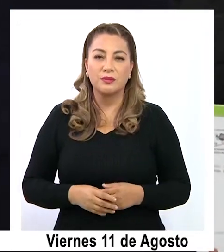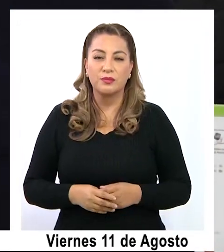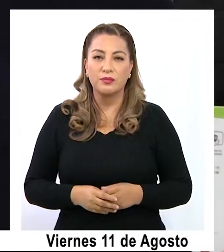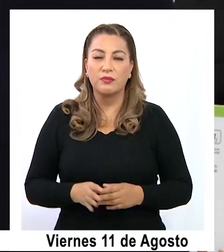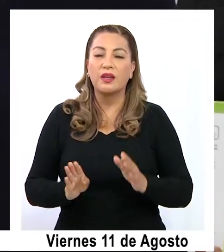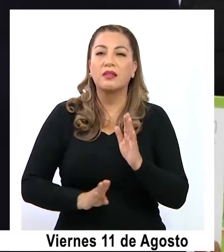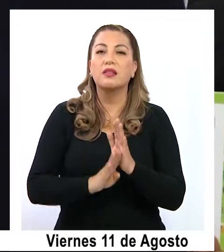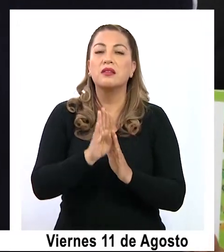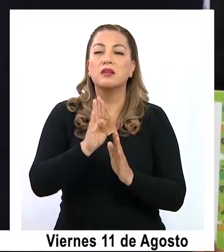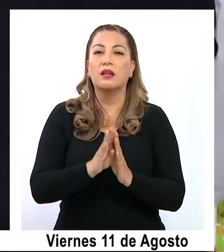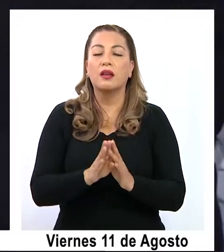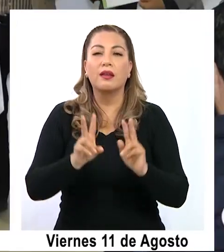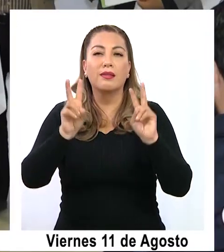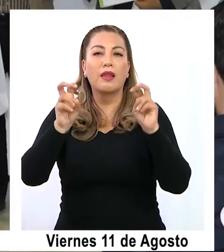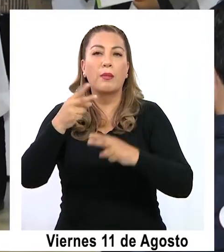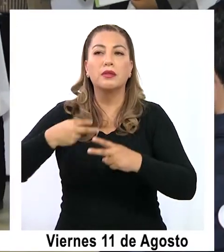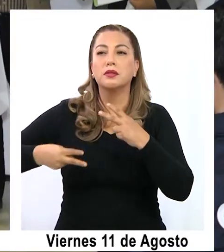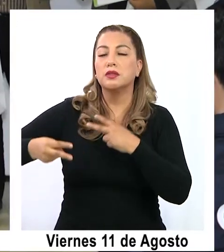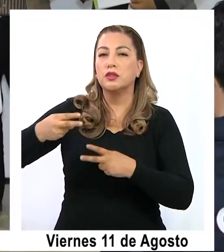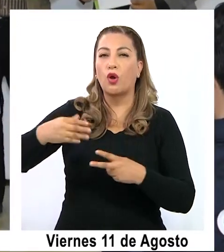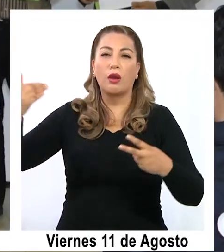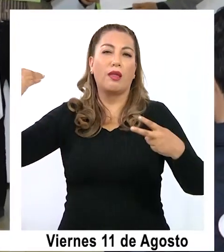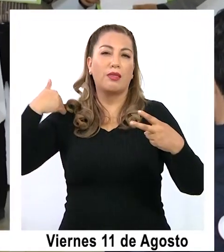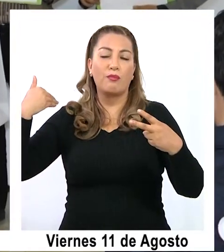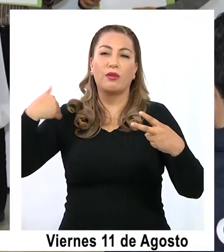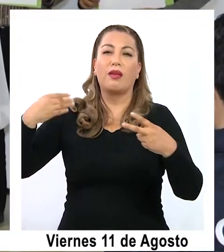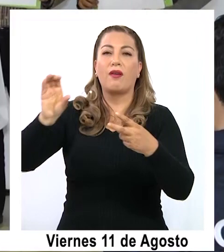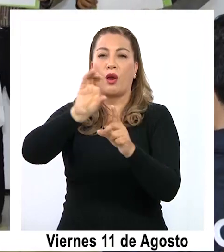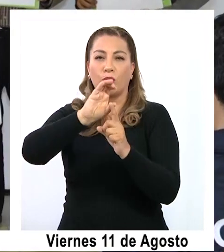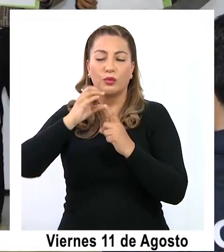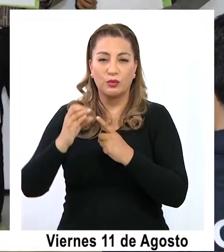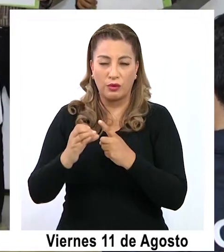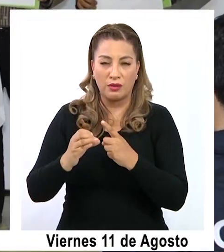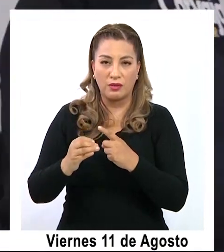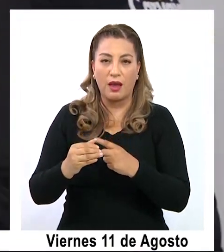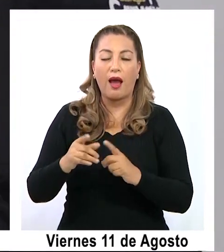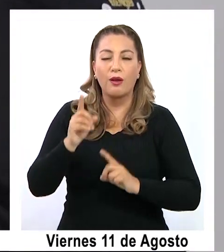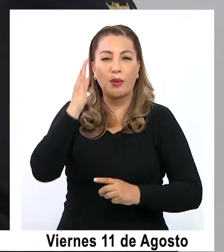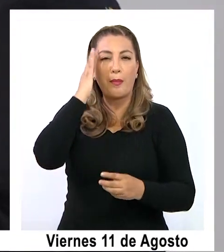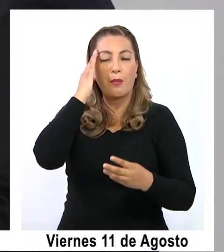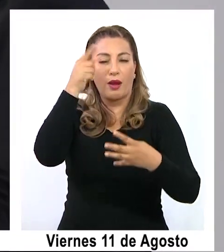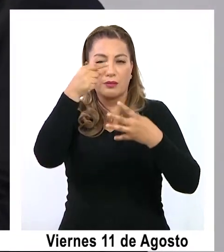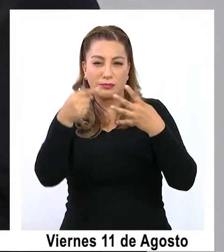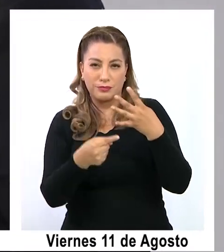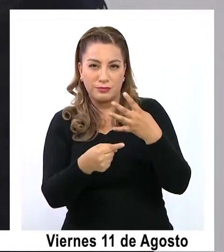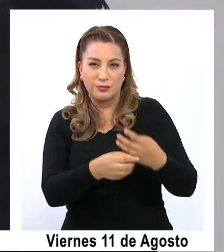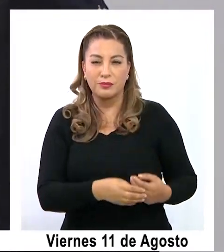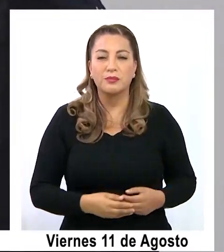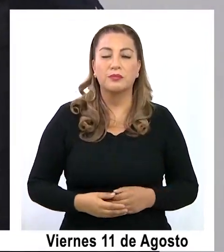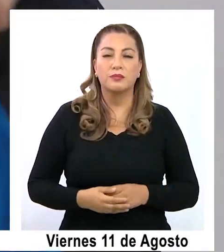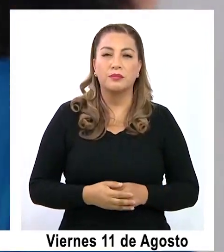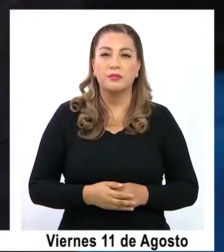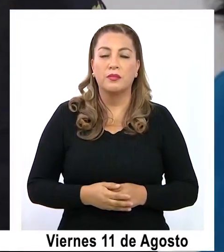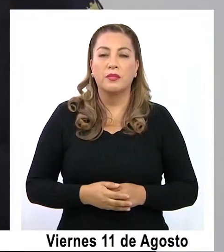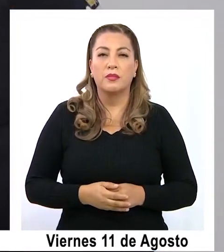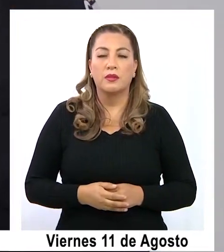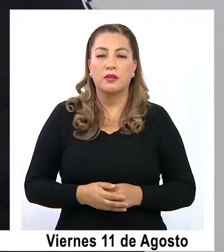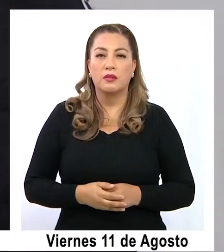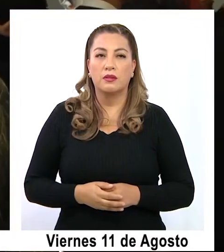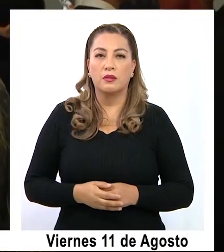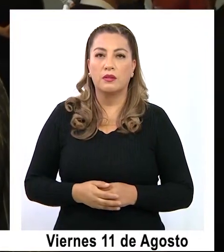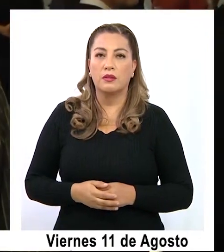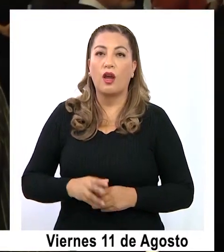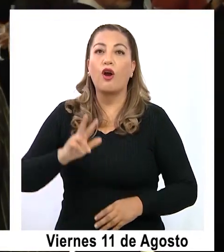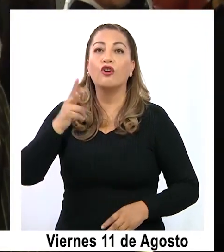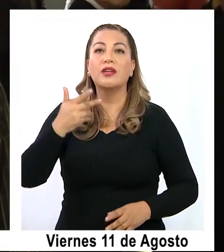desarrollarán tópicos históricos, deportivos, culturales y de memoria, entre otros. Tiene que ver con la Octava de San